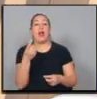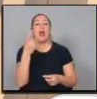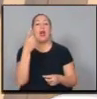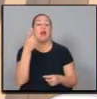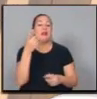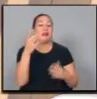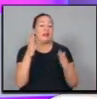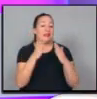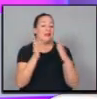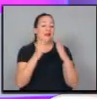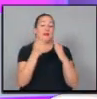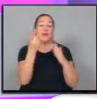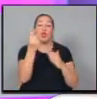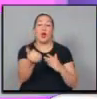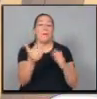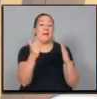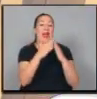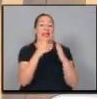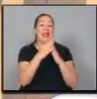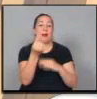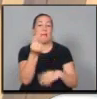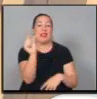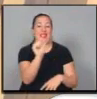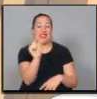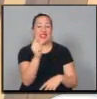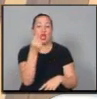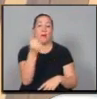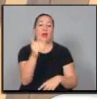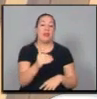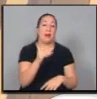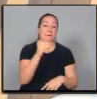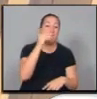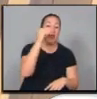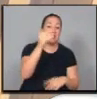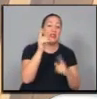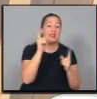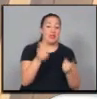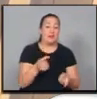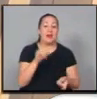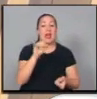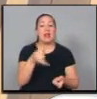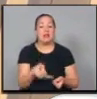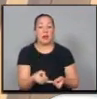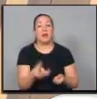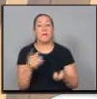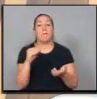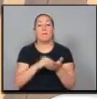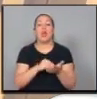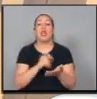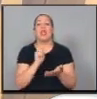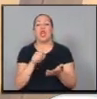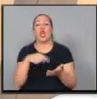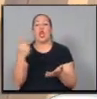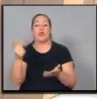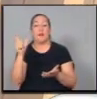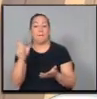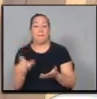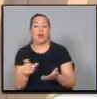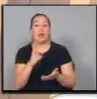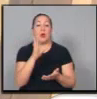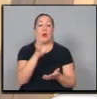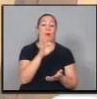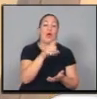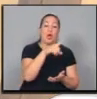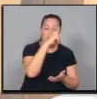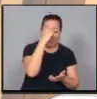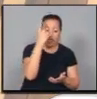hipotecarios tradicionales, ¿no? Donde ahí sí, para comprar tu departamento, y también aceptan codeudores. Tanto el Nación como los otros bancos.